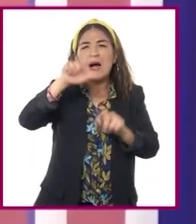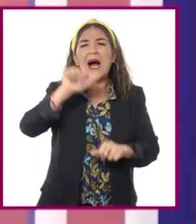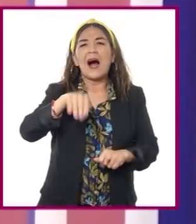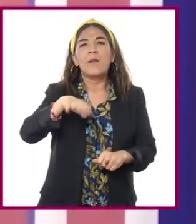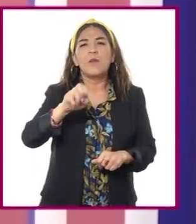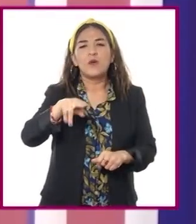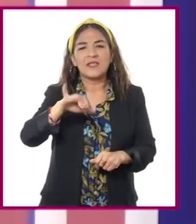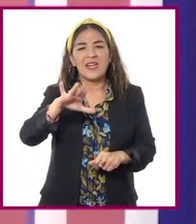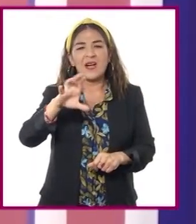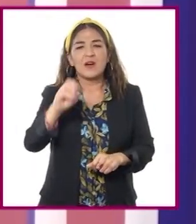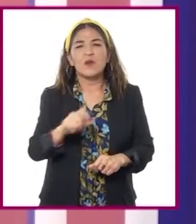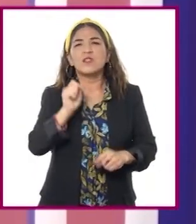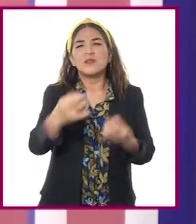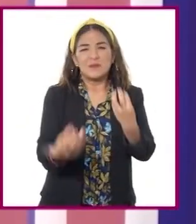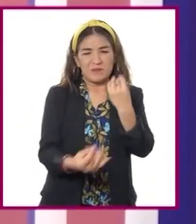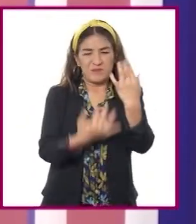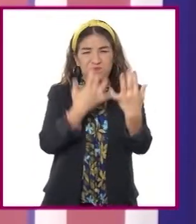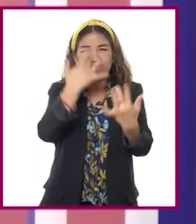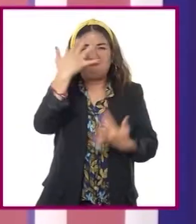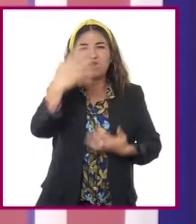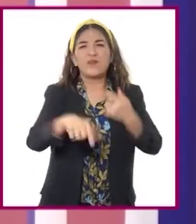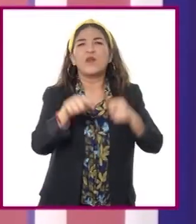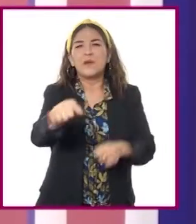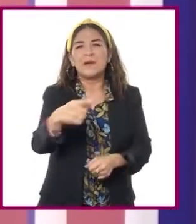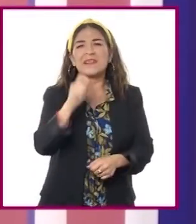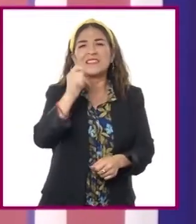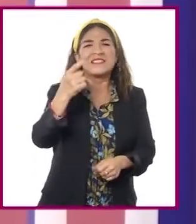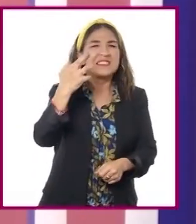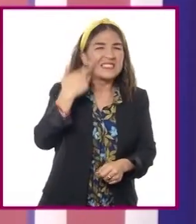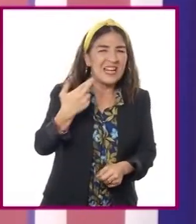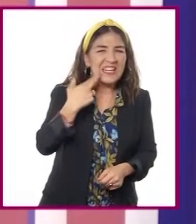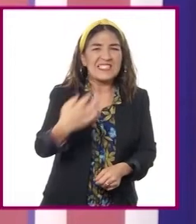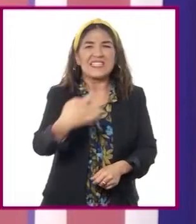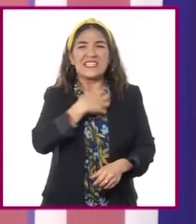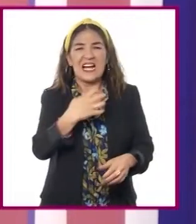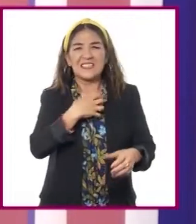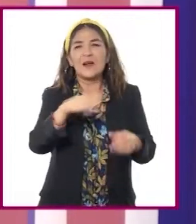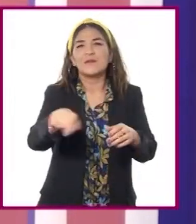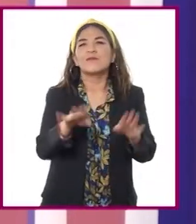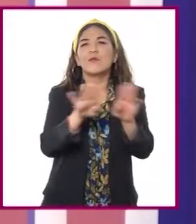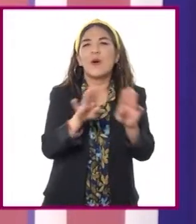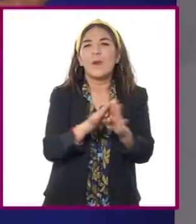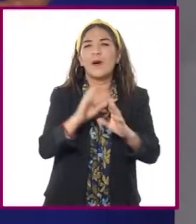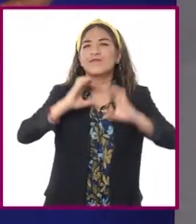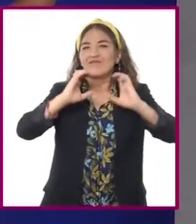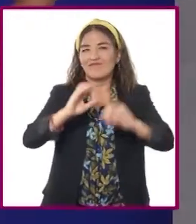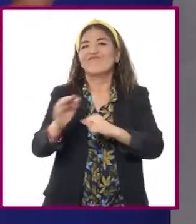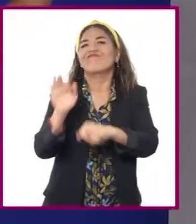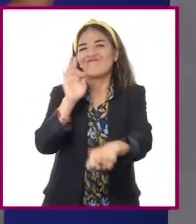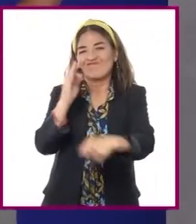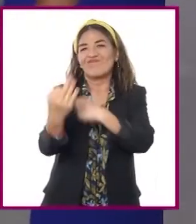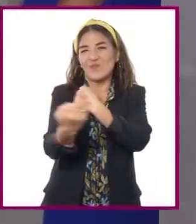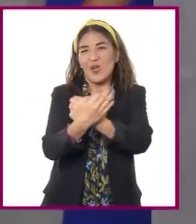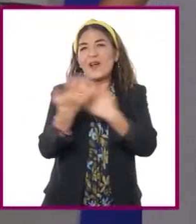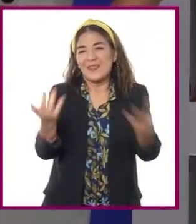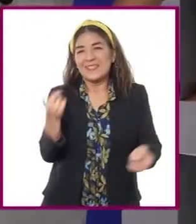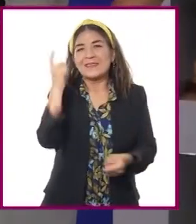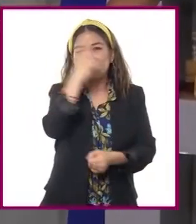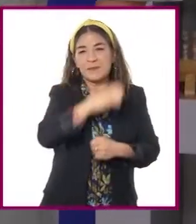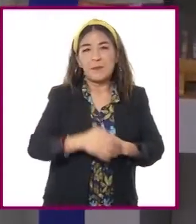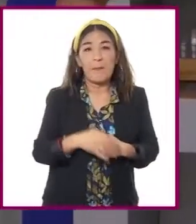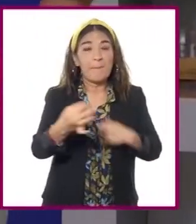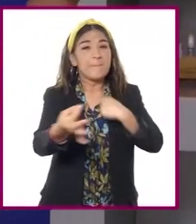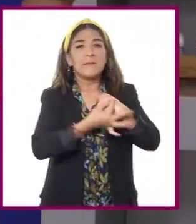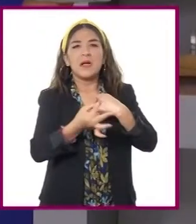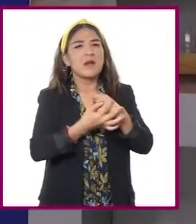amoníaco a causa de la evaporación de la orina de ratas y el estiércol del ganado. Hay metales que no se deterioran